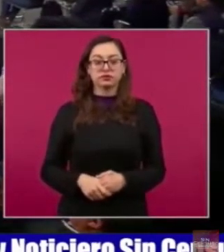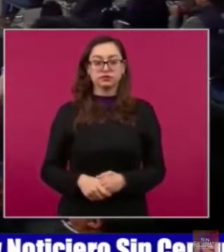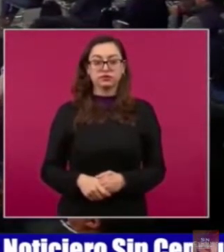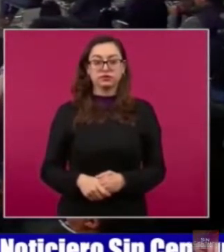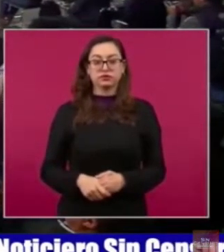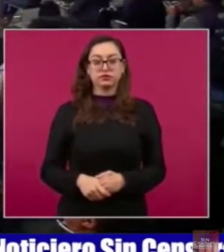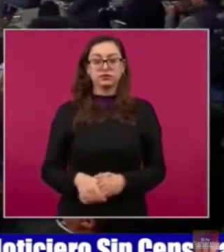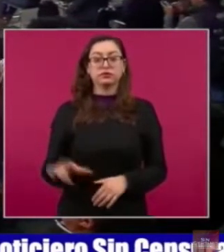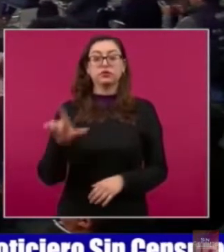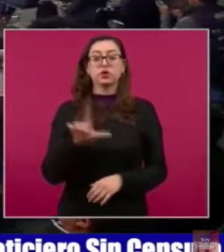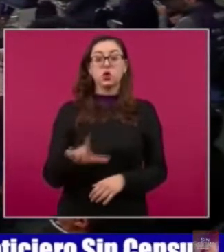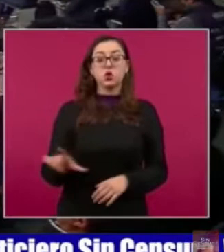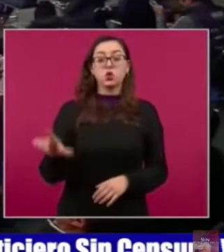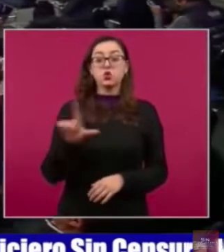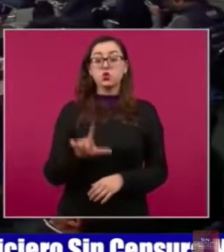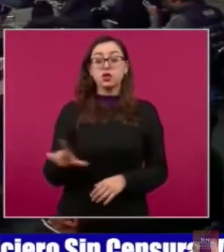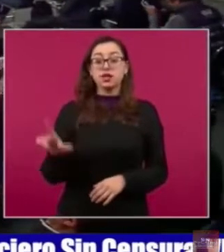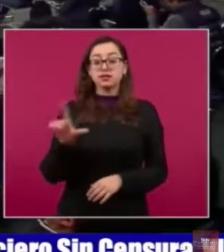No, lunes.